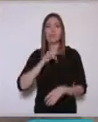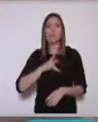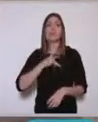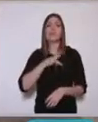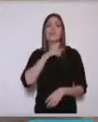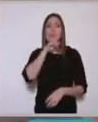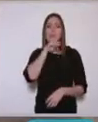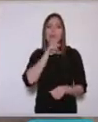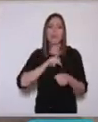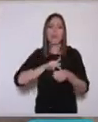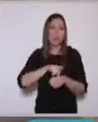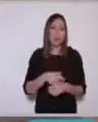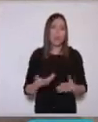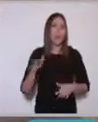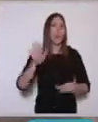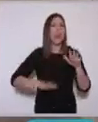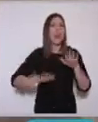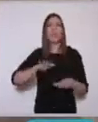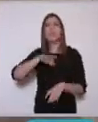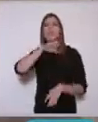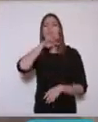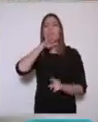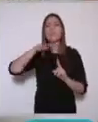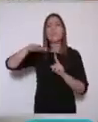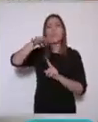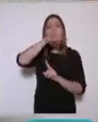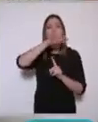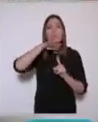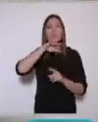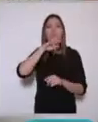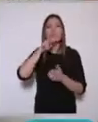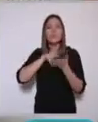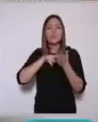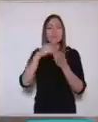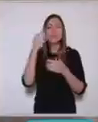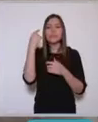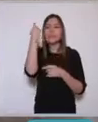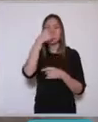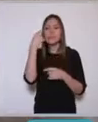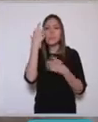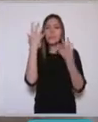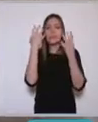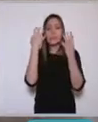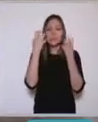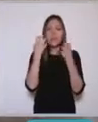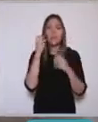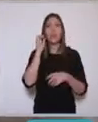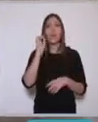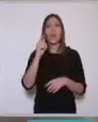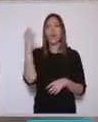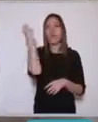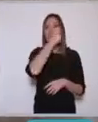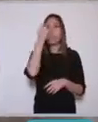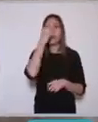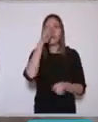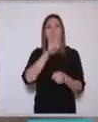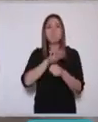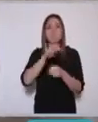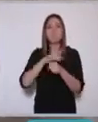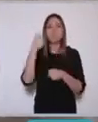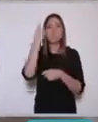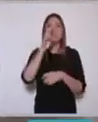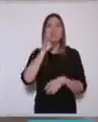Y la contaminación, el mismo estrés, el maquillaje, pues hace que se vaya deteriorando o quizás que nos haga ver